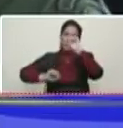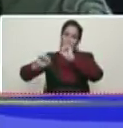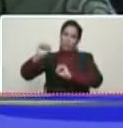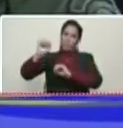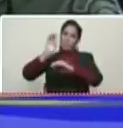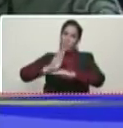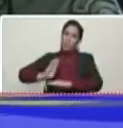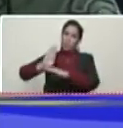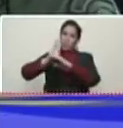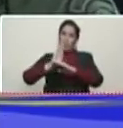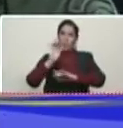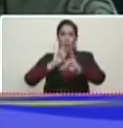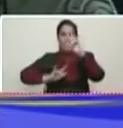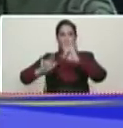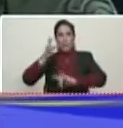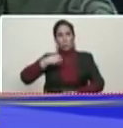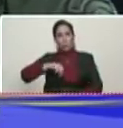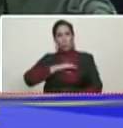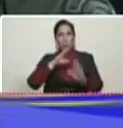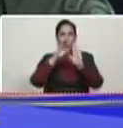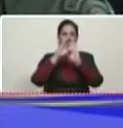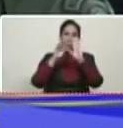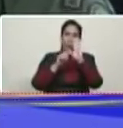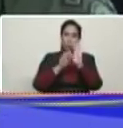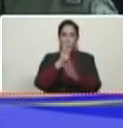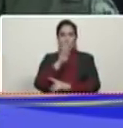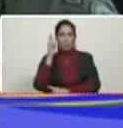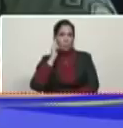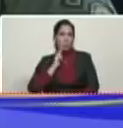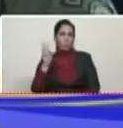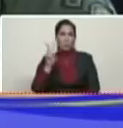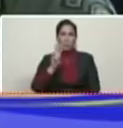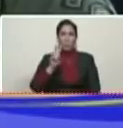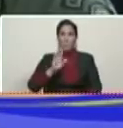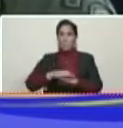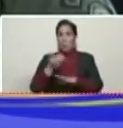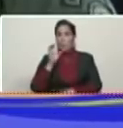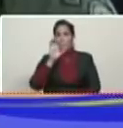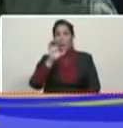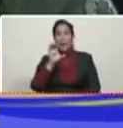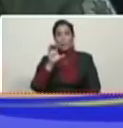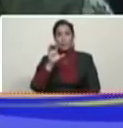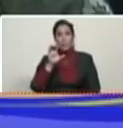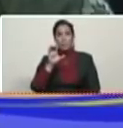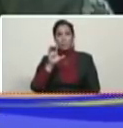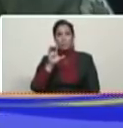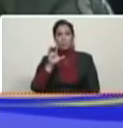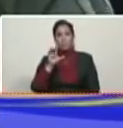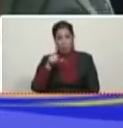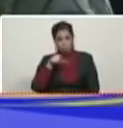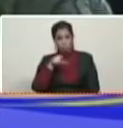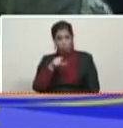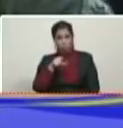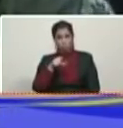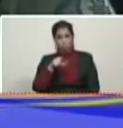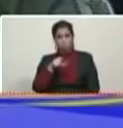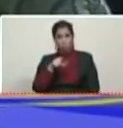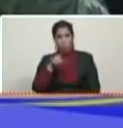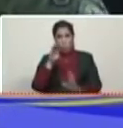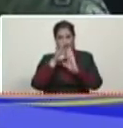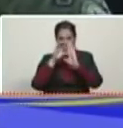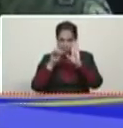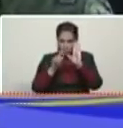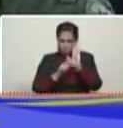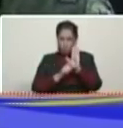y a amar a nuestra Constitución de la República Bolivariana de Venezuela, porque la patria es precisamente eso, su Constitución,